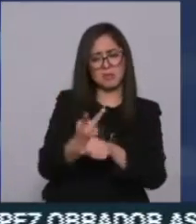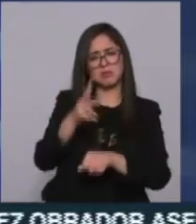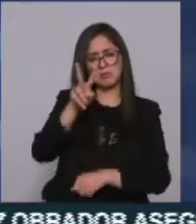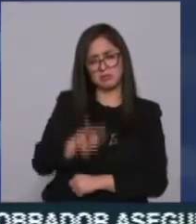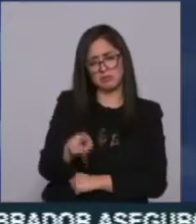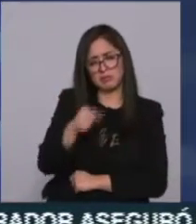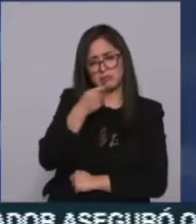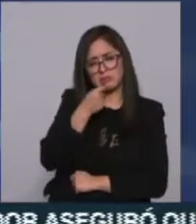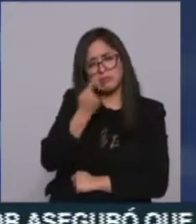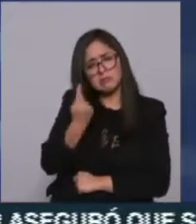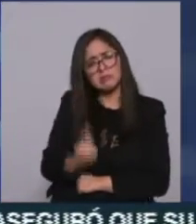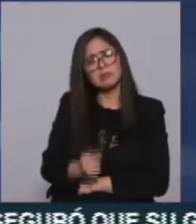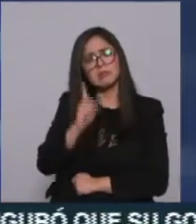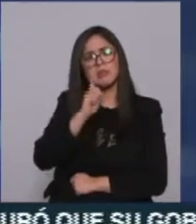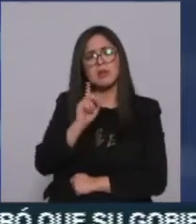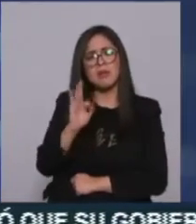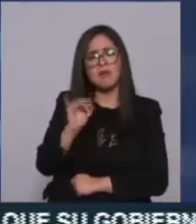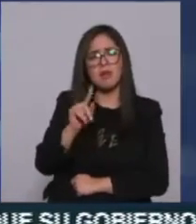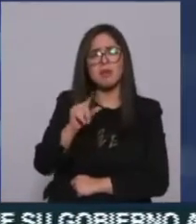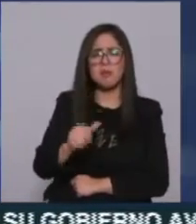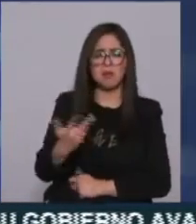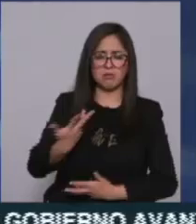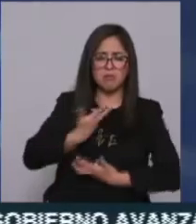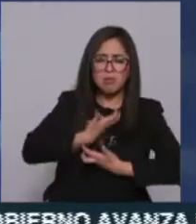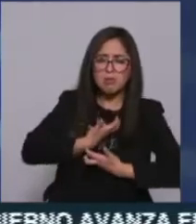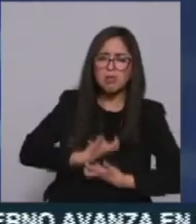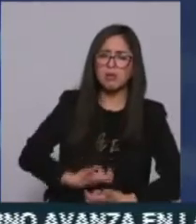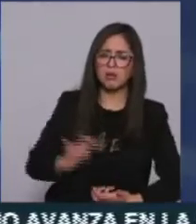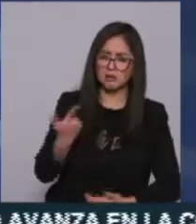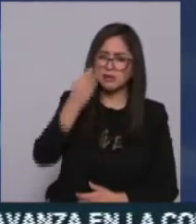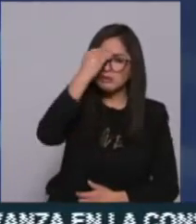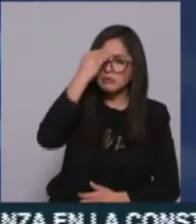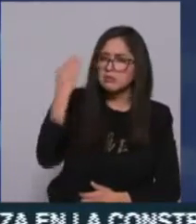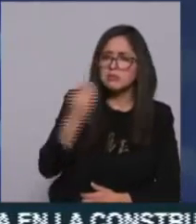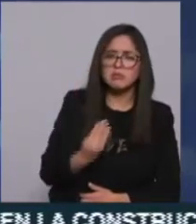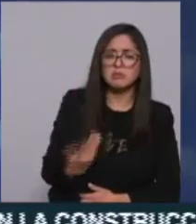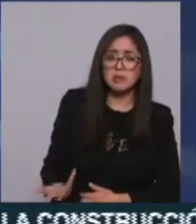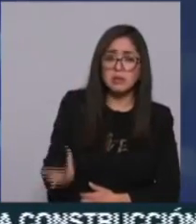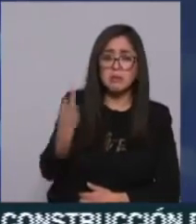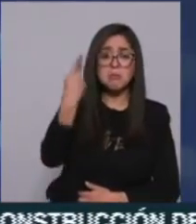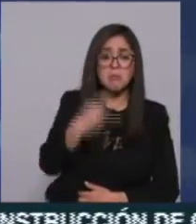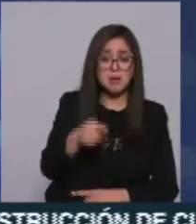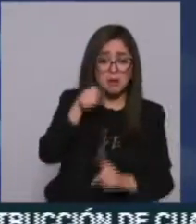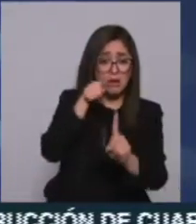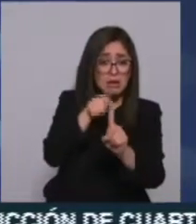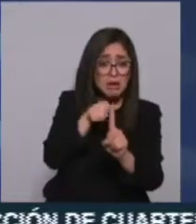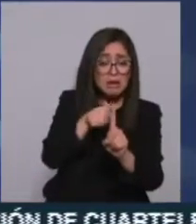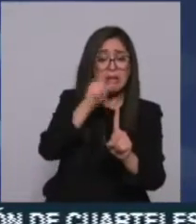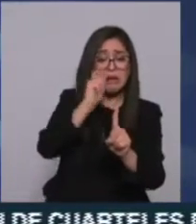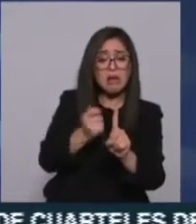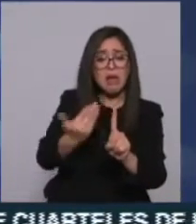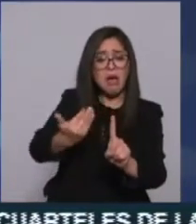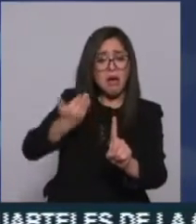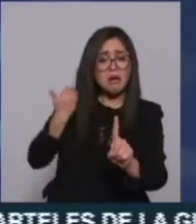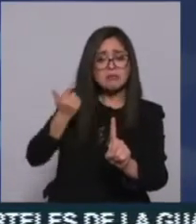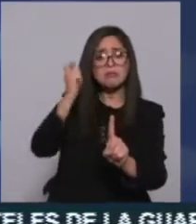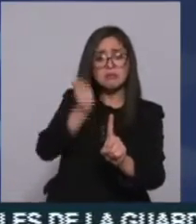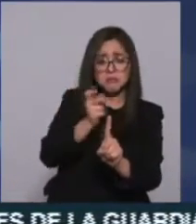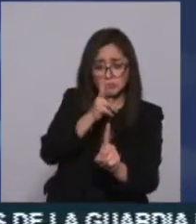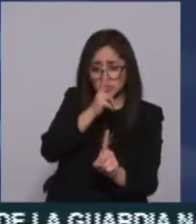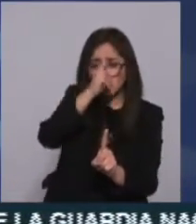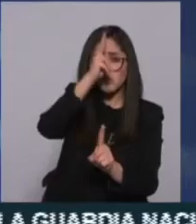Fátima, que es indignante, que es muy doloroso, hay detrás una realidad brutal de violencia doméstica, de